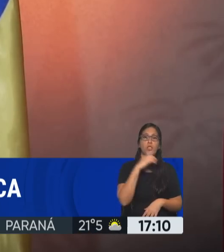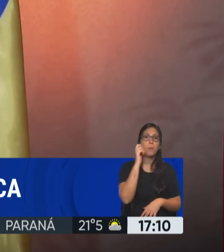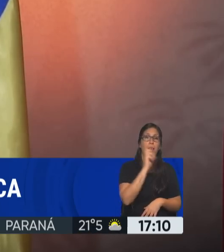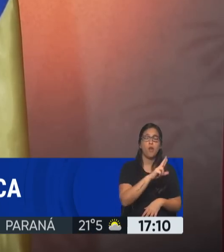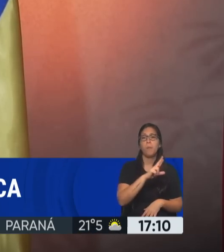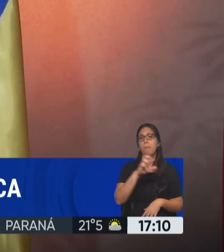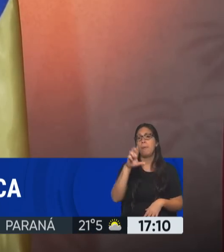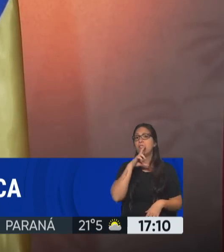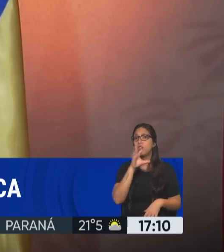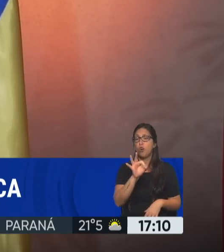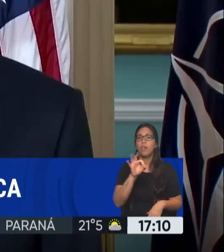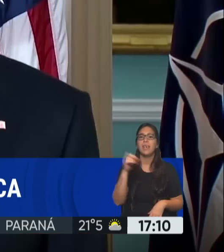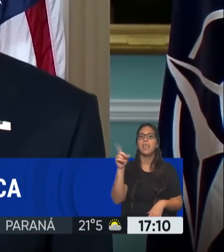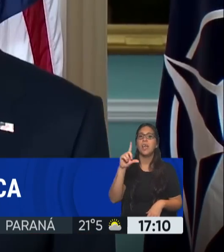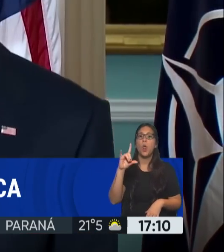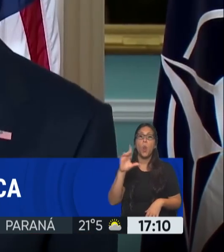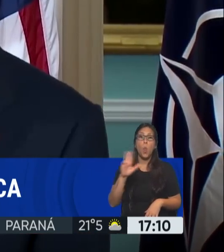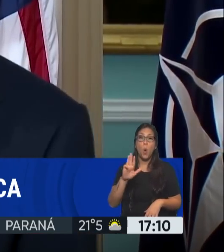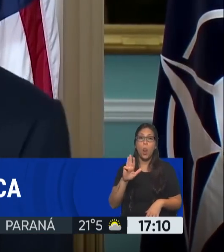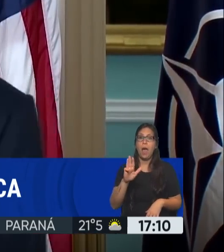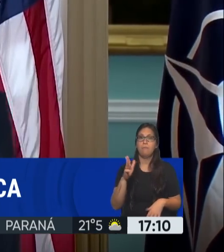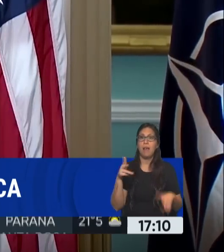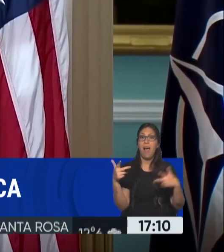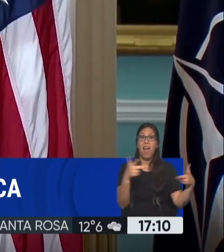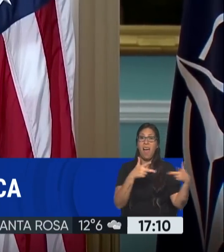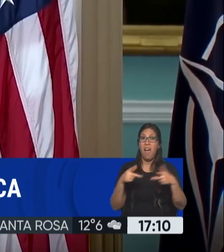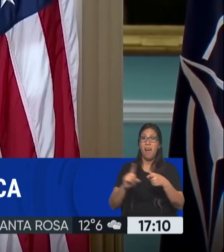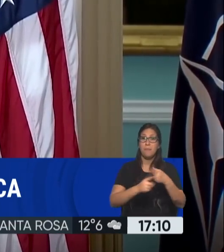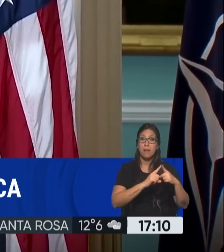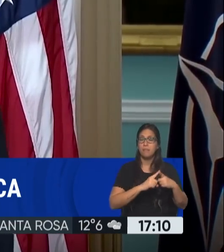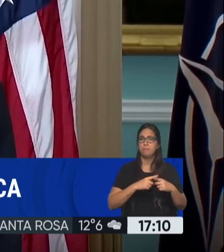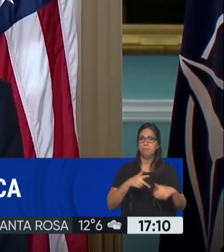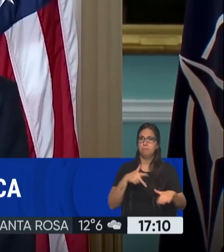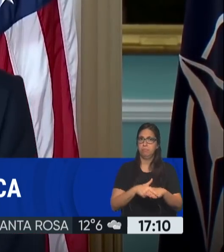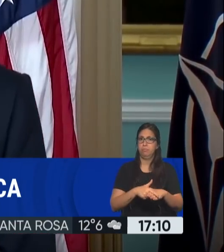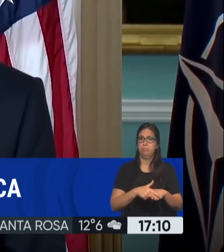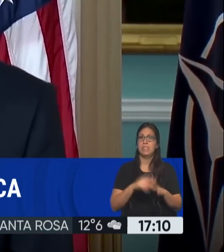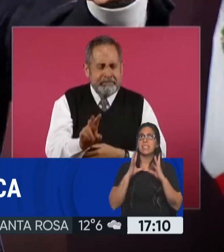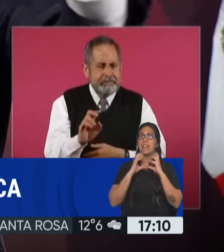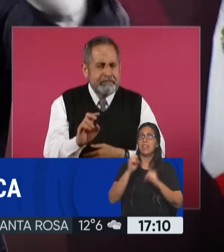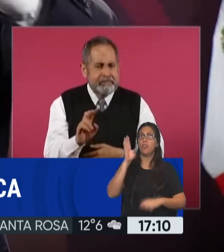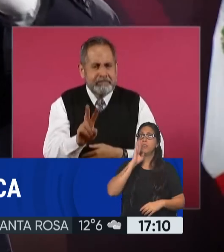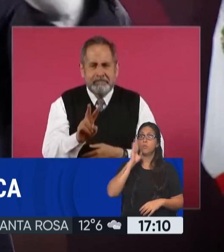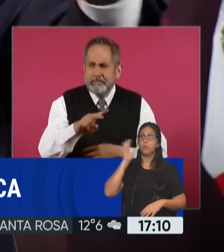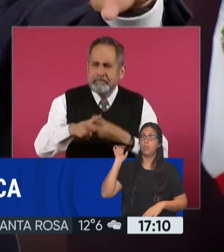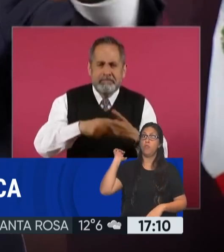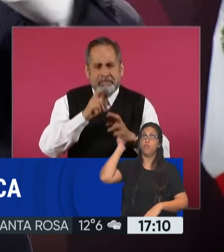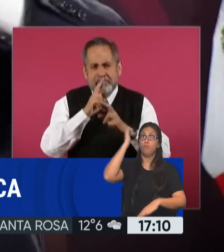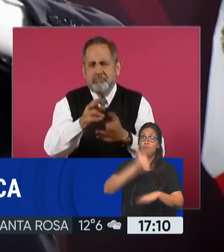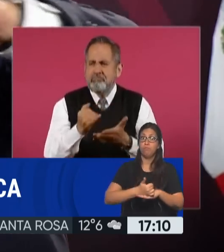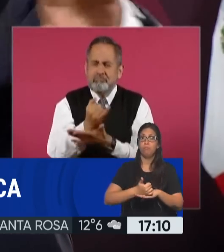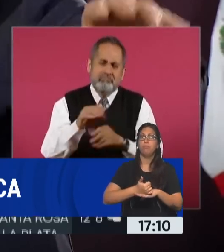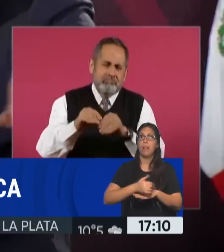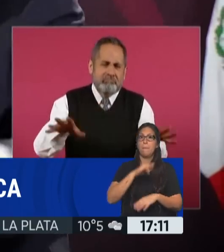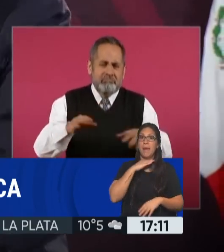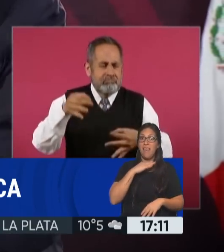Lula da Silva se vio estancado en las últimas horas. Luego de la visita del secretario de Estado norteamericano Antony Blinken a su país, el presidente de